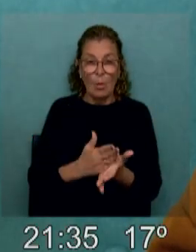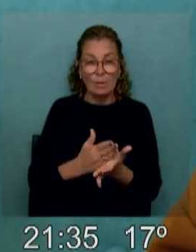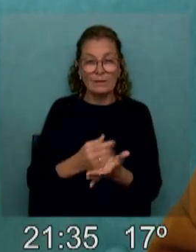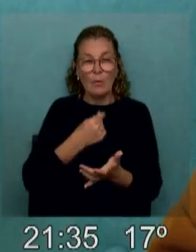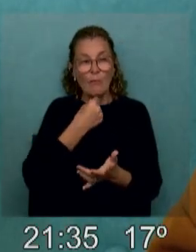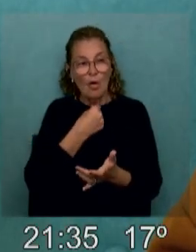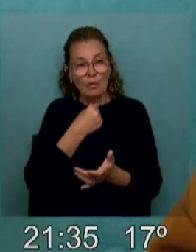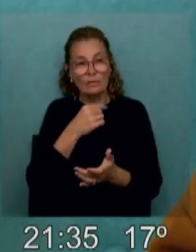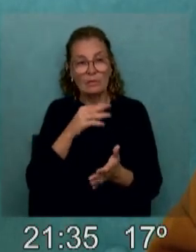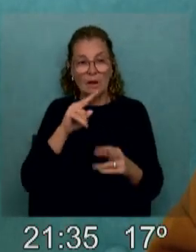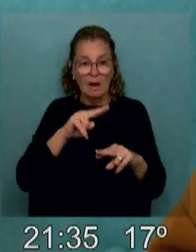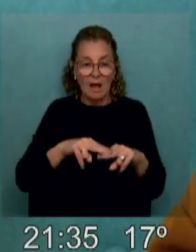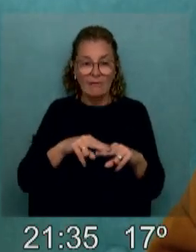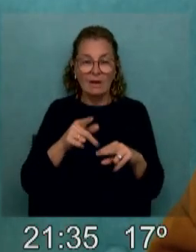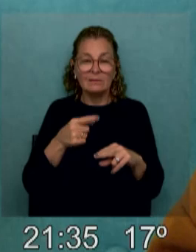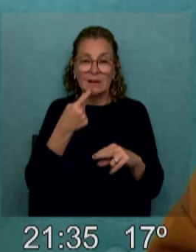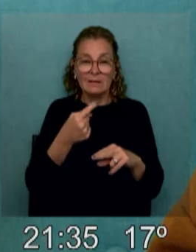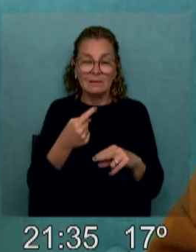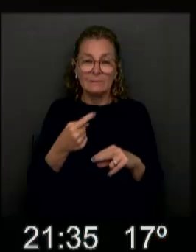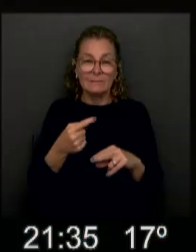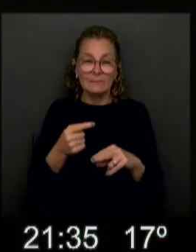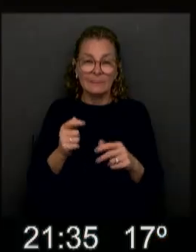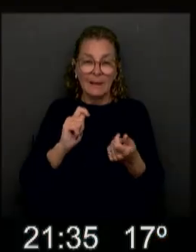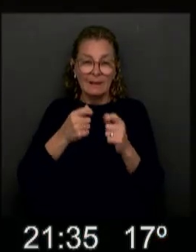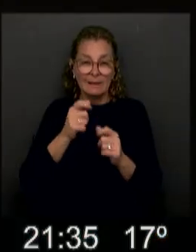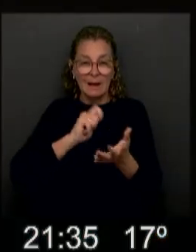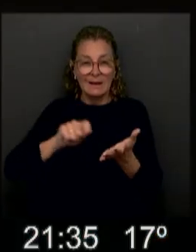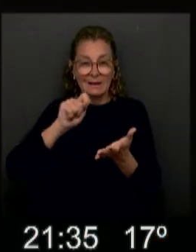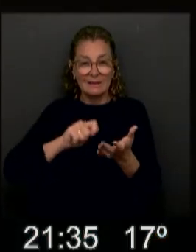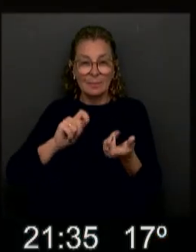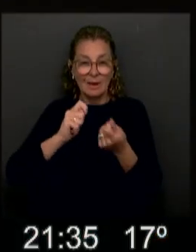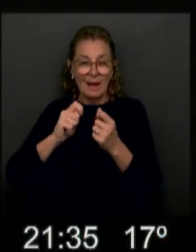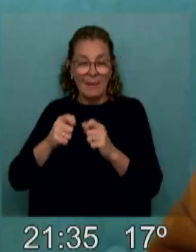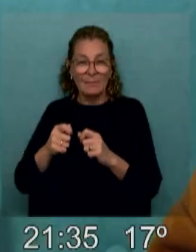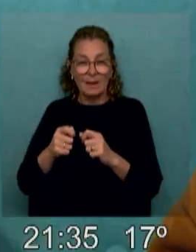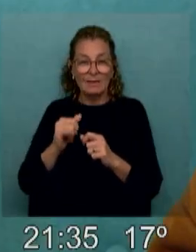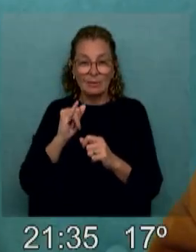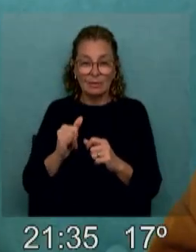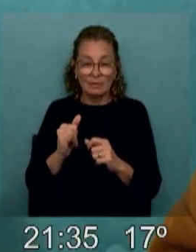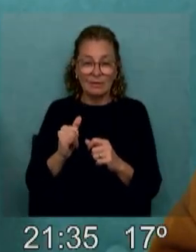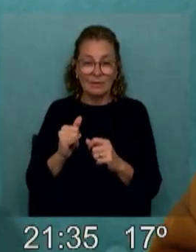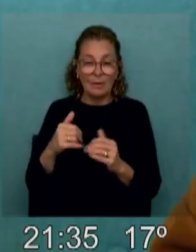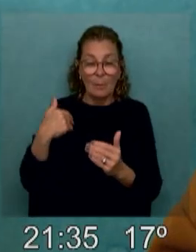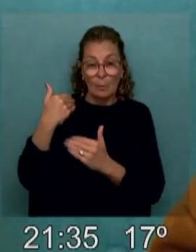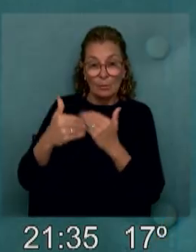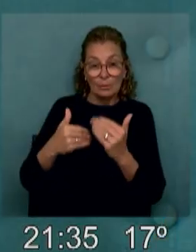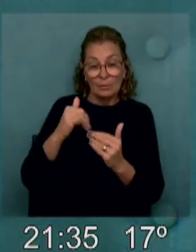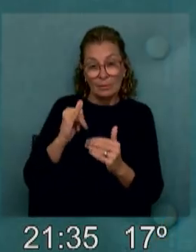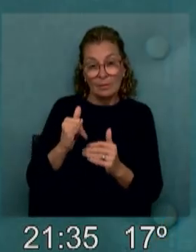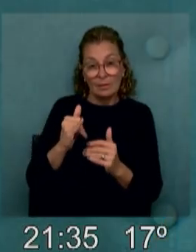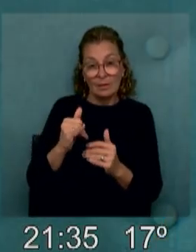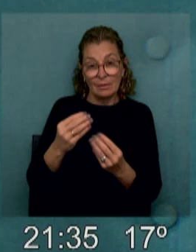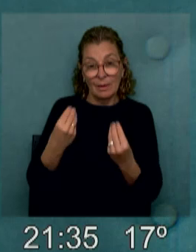voces. ¿Qué es lo que estamos tratando? La letra puede ir cambiando a lo largo del proceso. Sí, la letra... Bueno, de hecho, es lo que